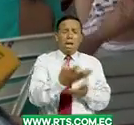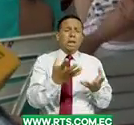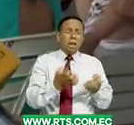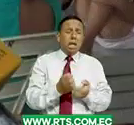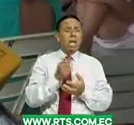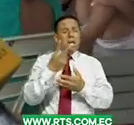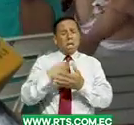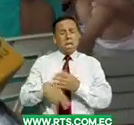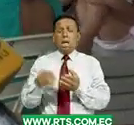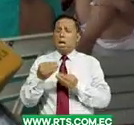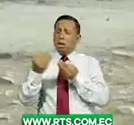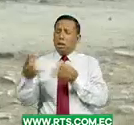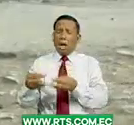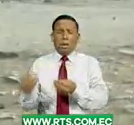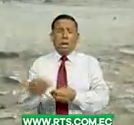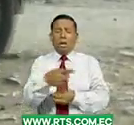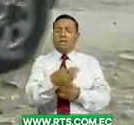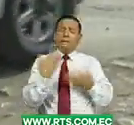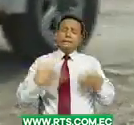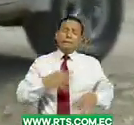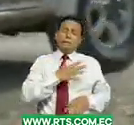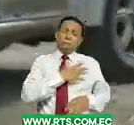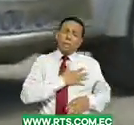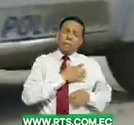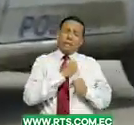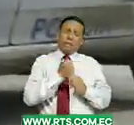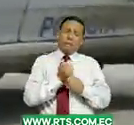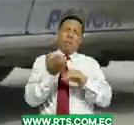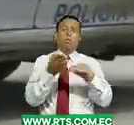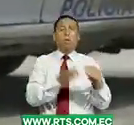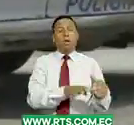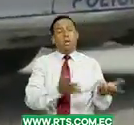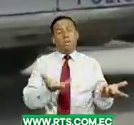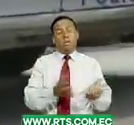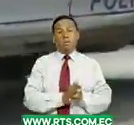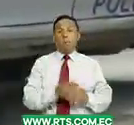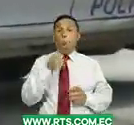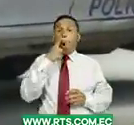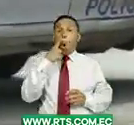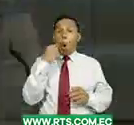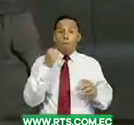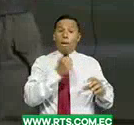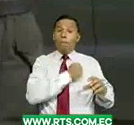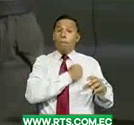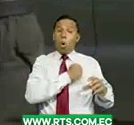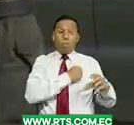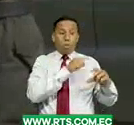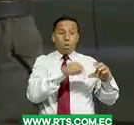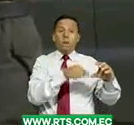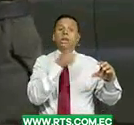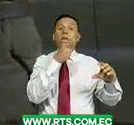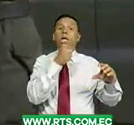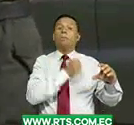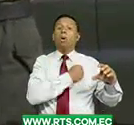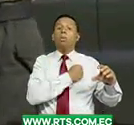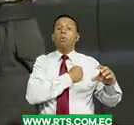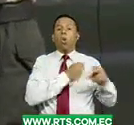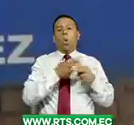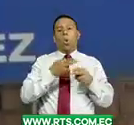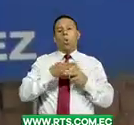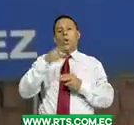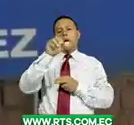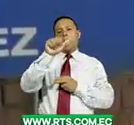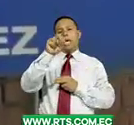eso. No avanzó. Cabe indicar que Ángel Salazar, dueño de la mina, portaba un grillete electrónico ya que enfrentaba un proceso